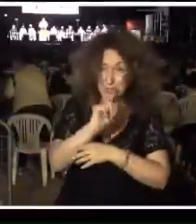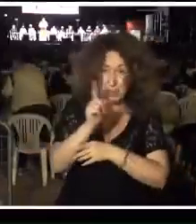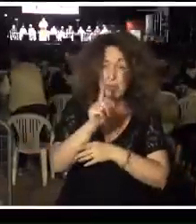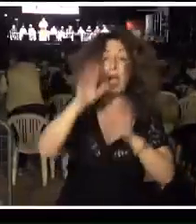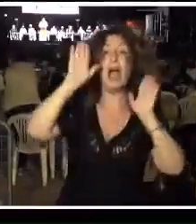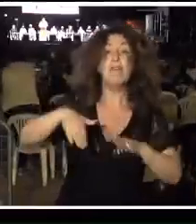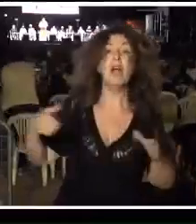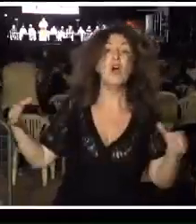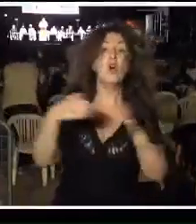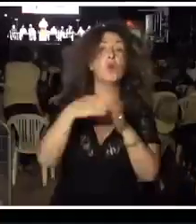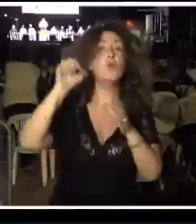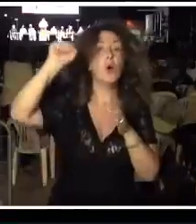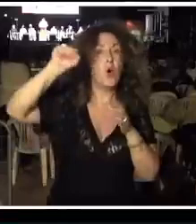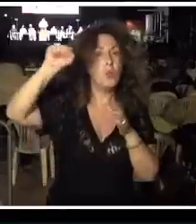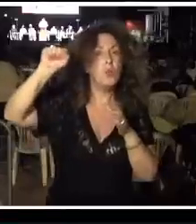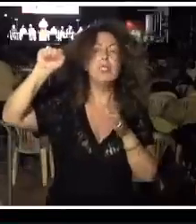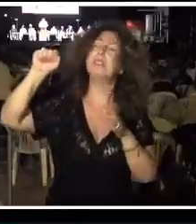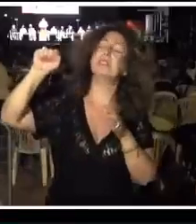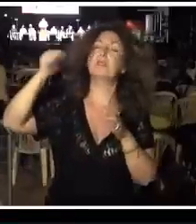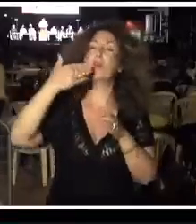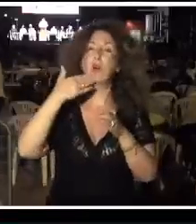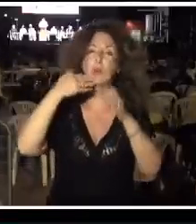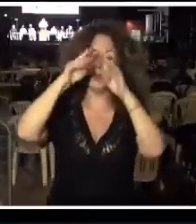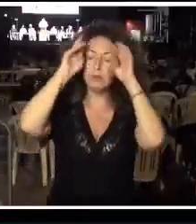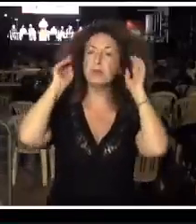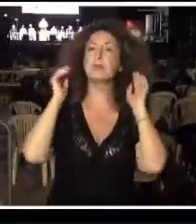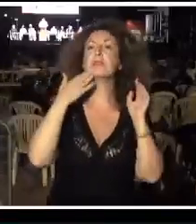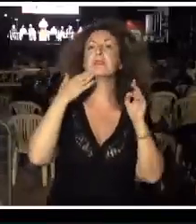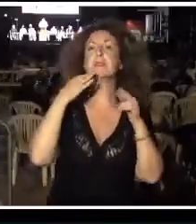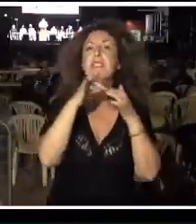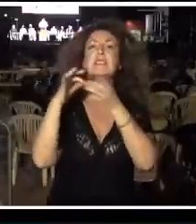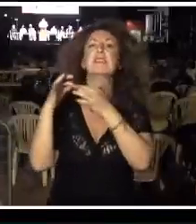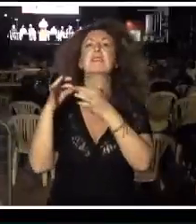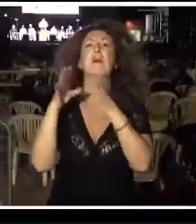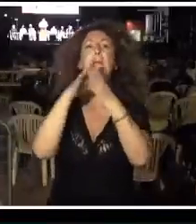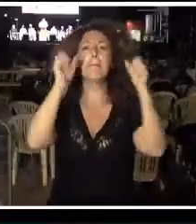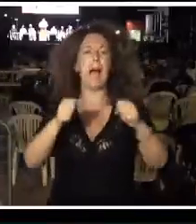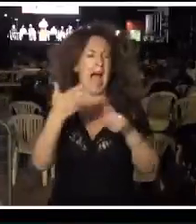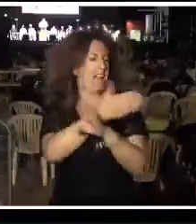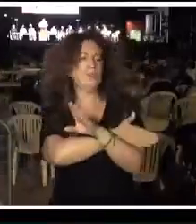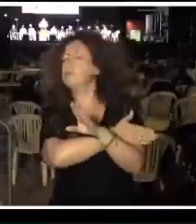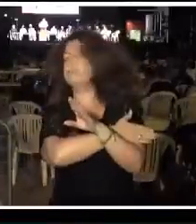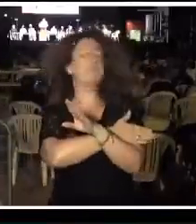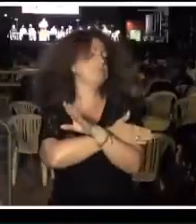se considerará liberado de anteriores pactos y consensos.